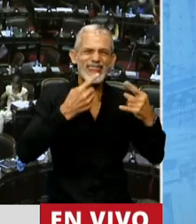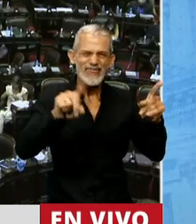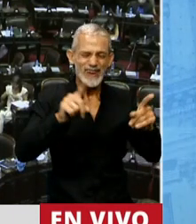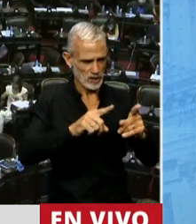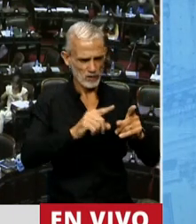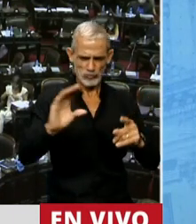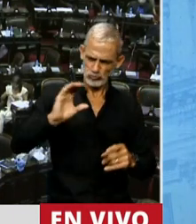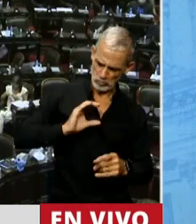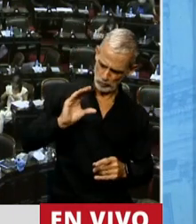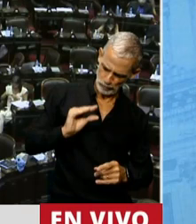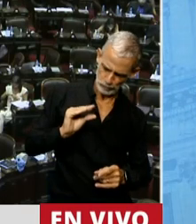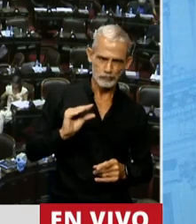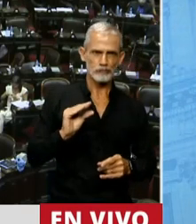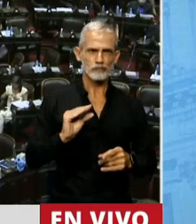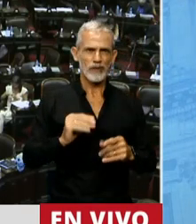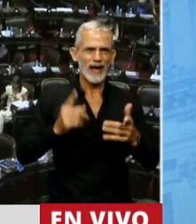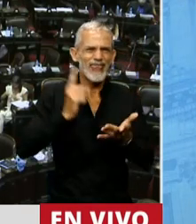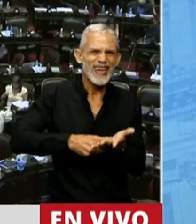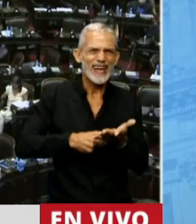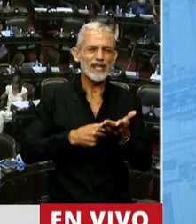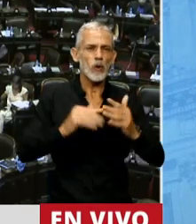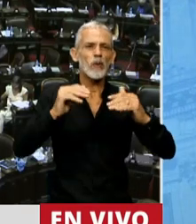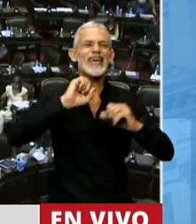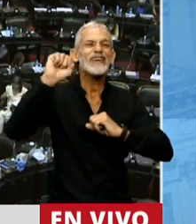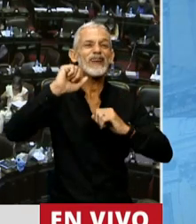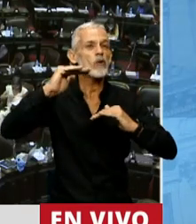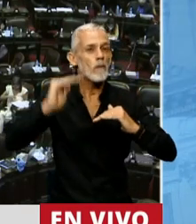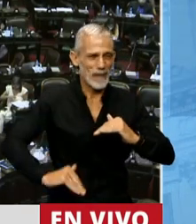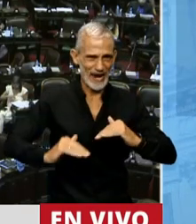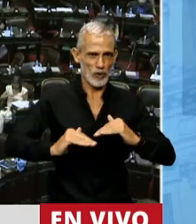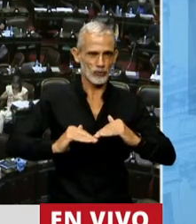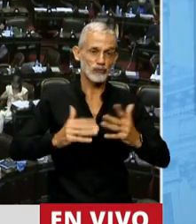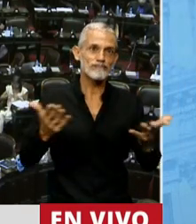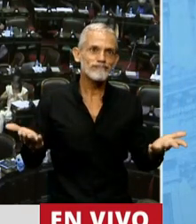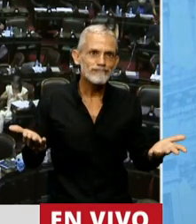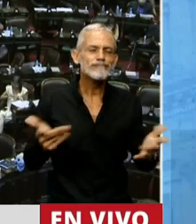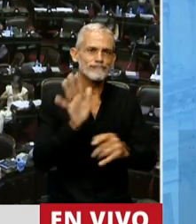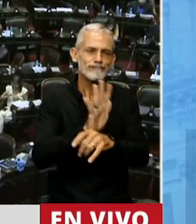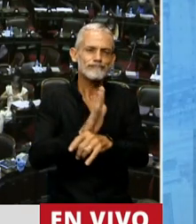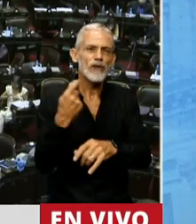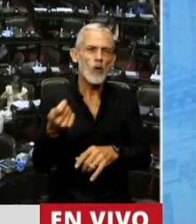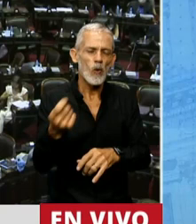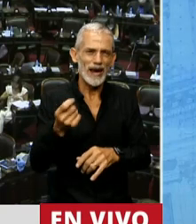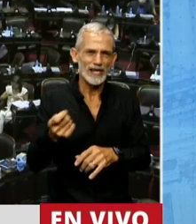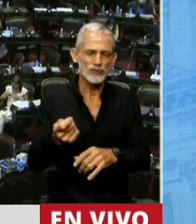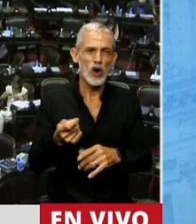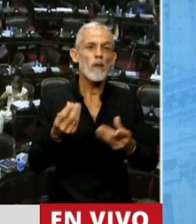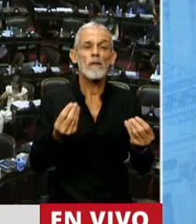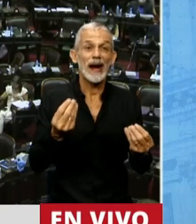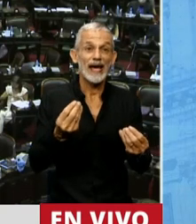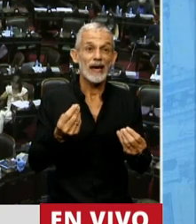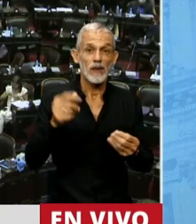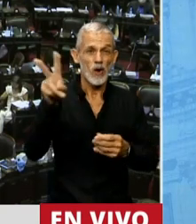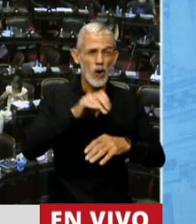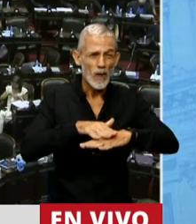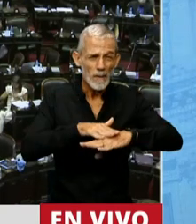haber recibido aumentos por decreto por debajo de la inflación, que les significaron, como se explicó acá, para los que